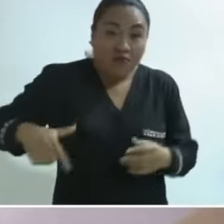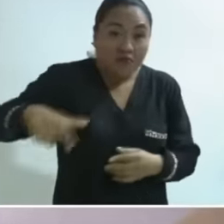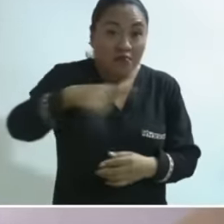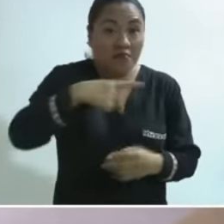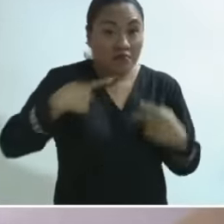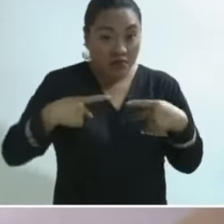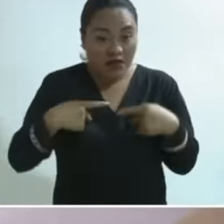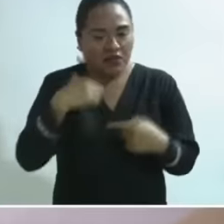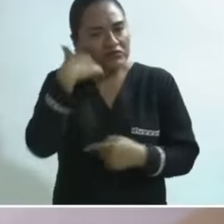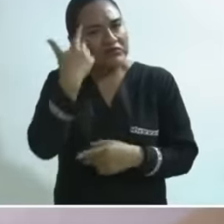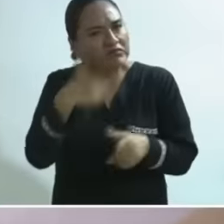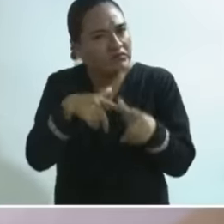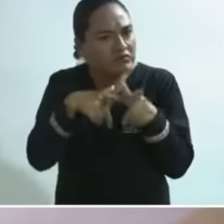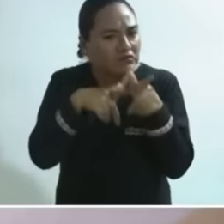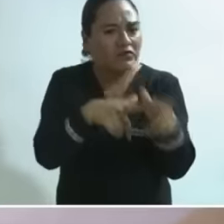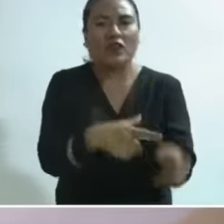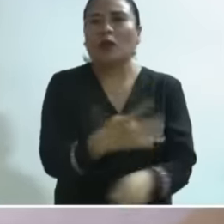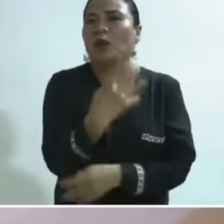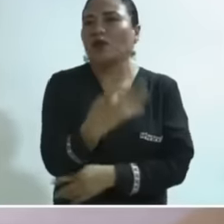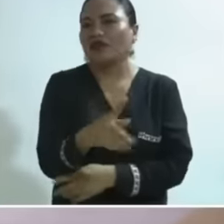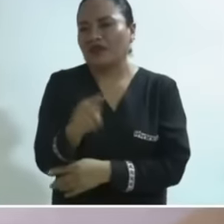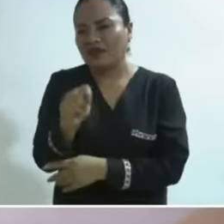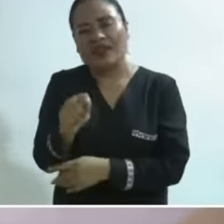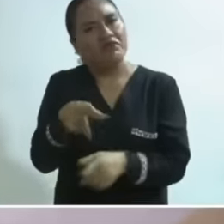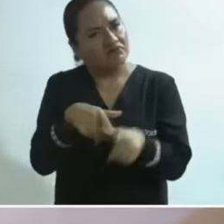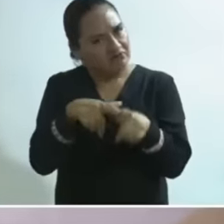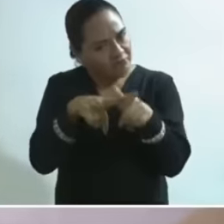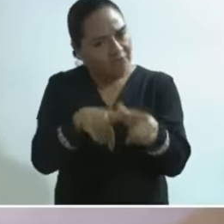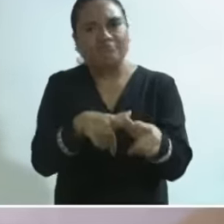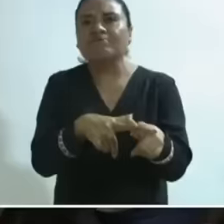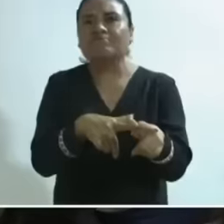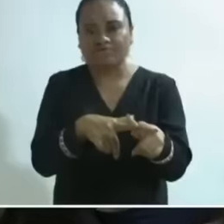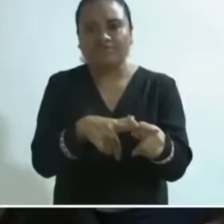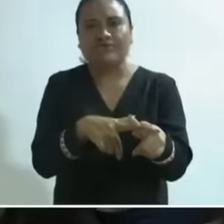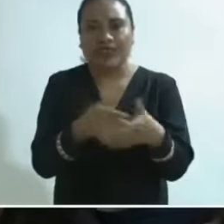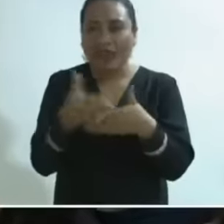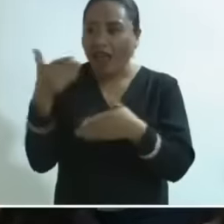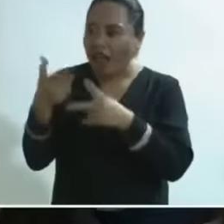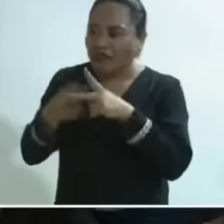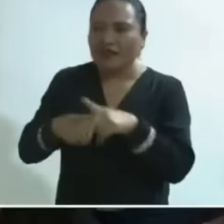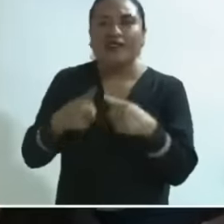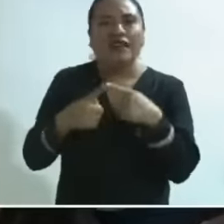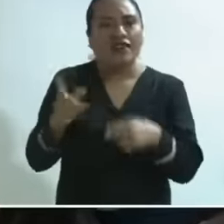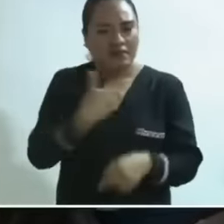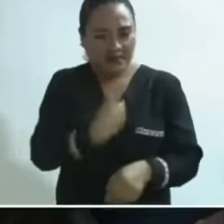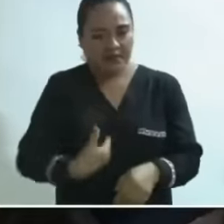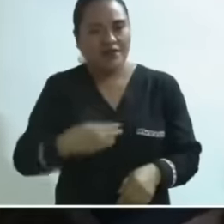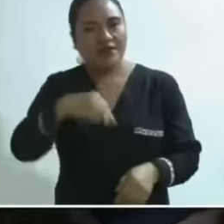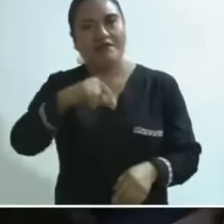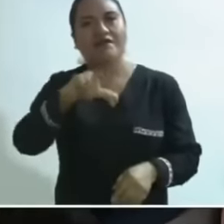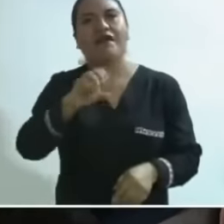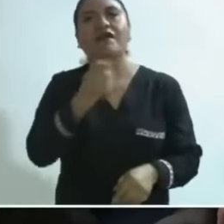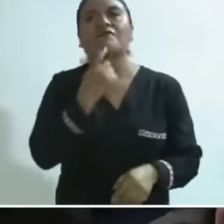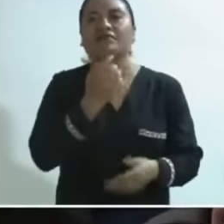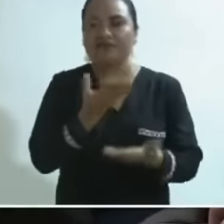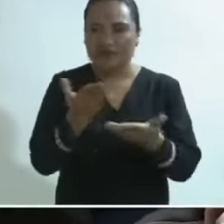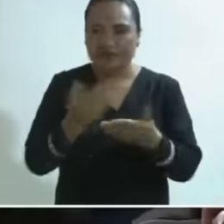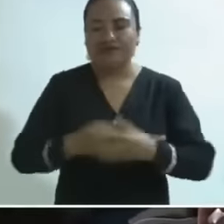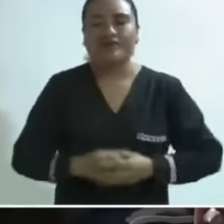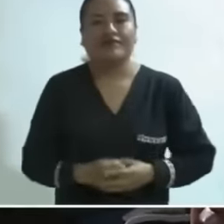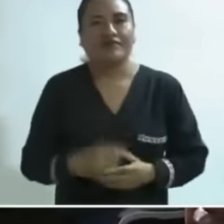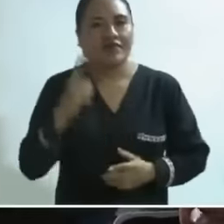que continúe la cuarta transformación iniciada por el presidente Andrés Manuel López Obrador.